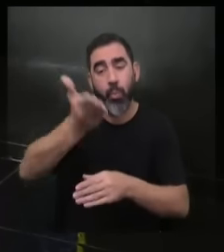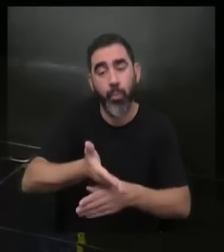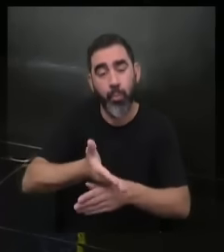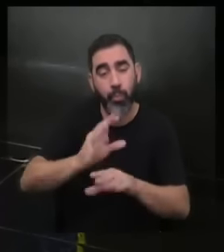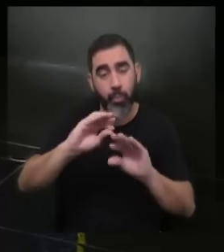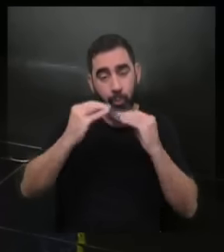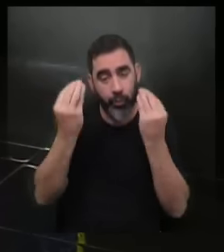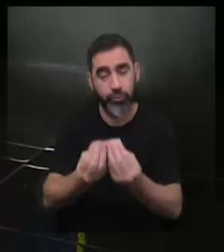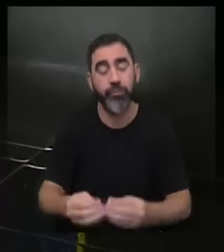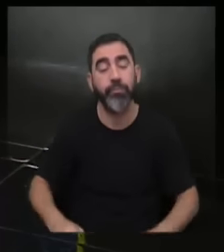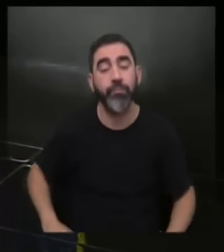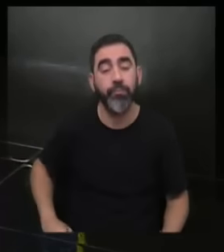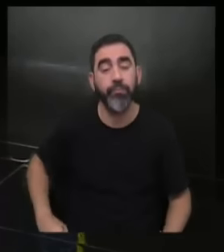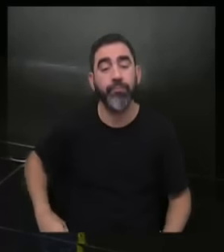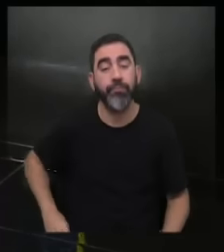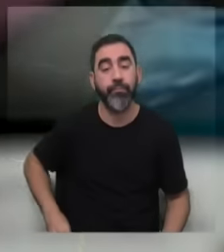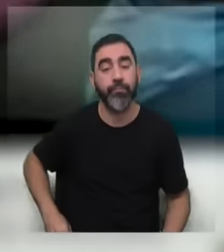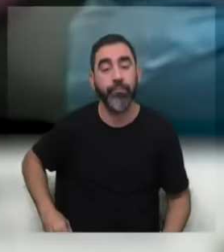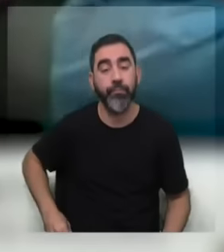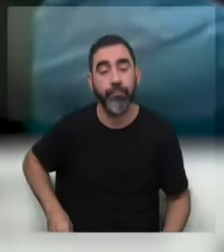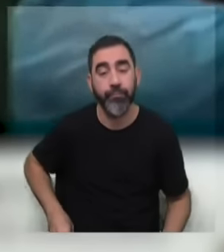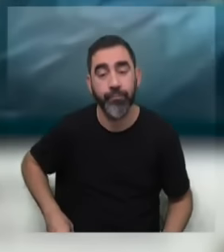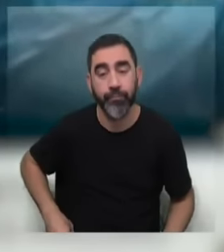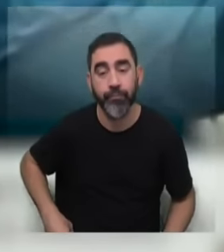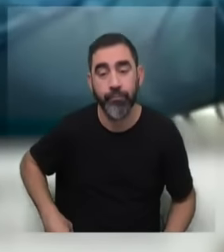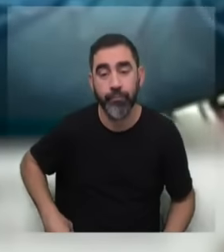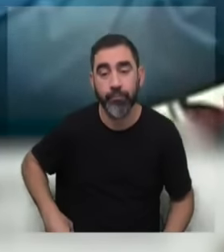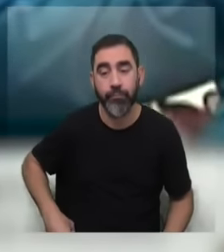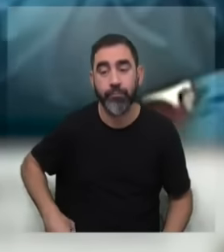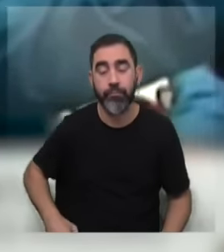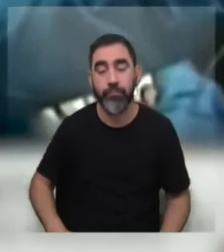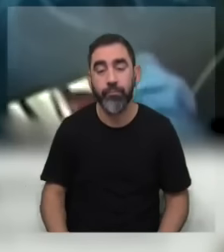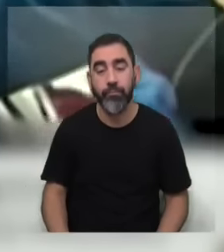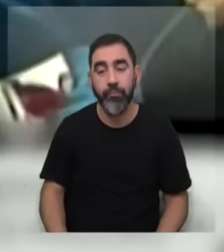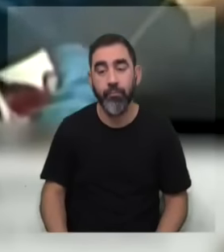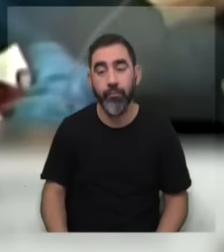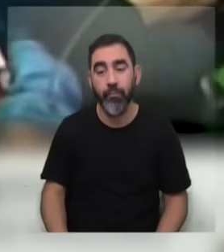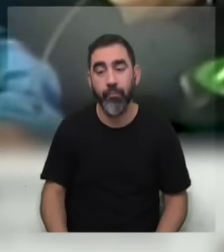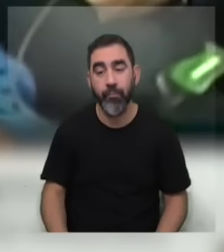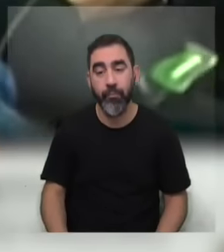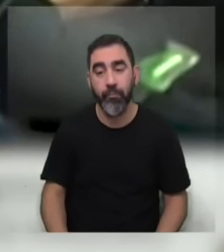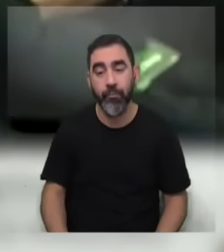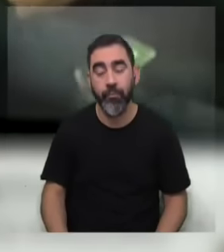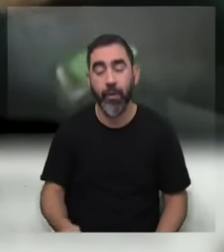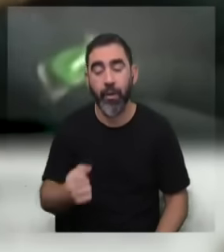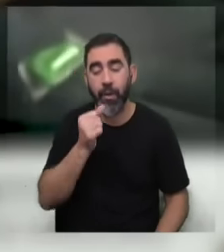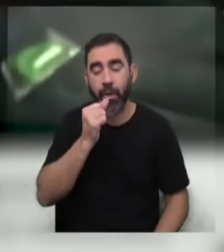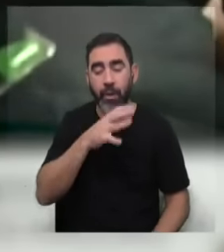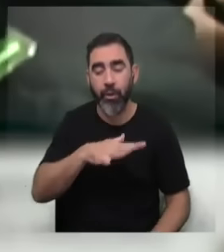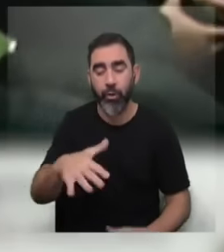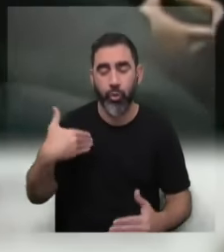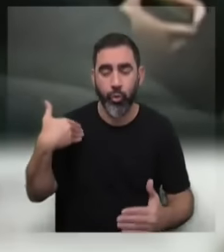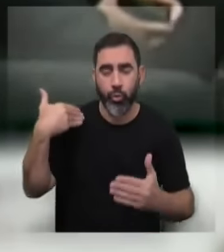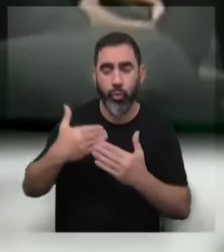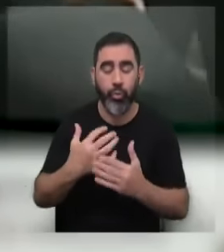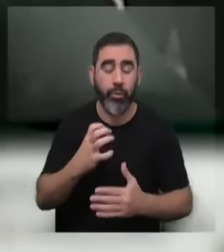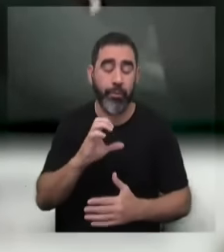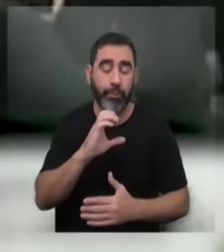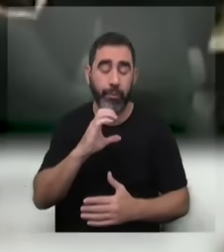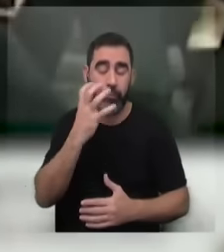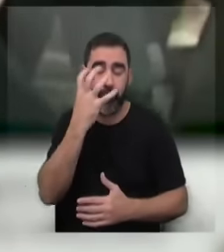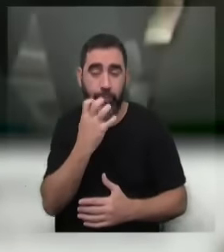por de los votos la historia se presenta como tragedia primero y luego se repite como